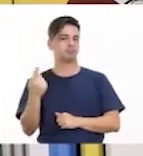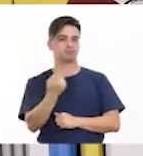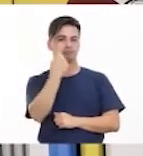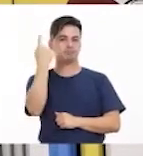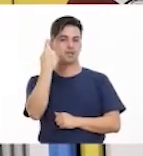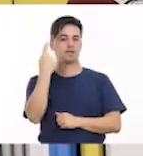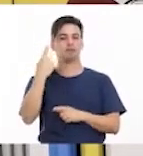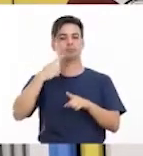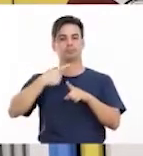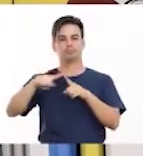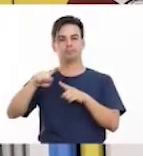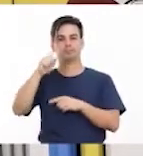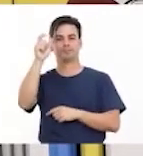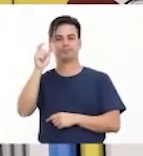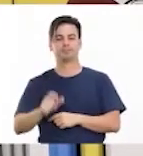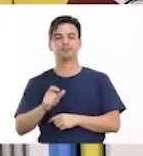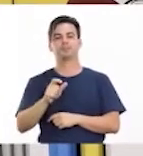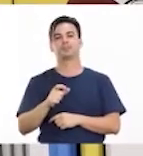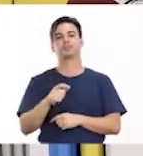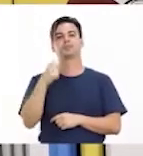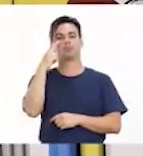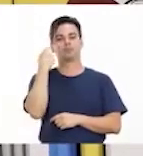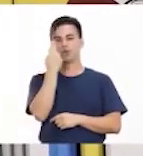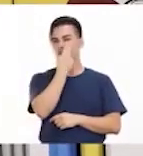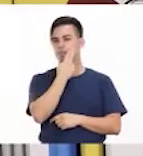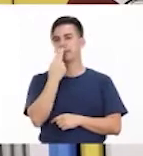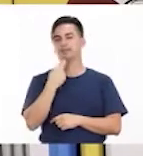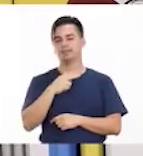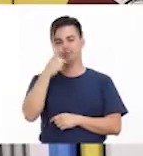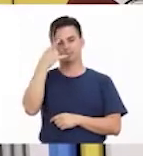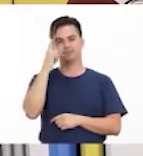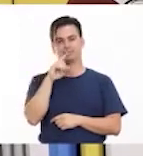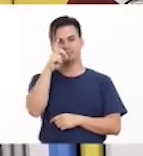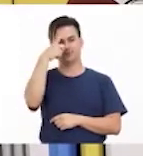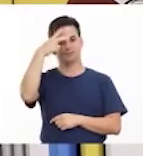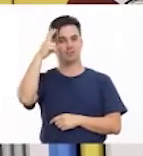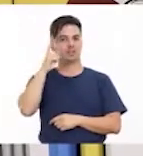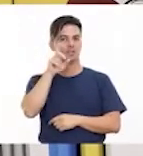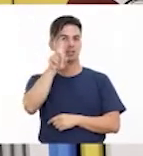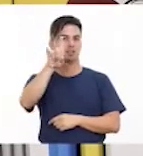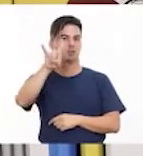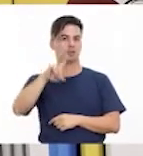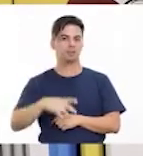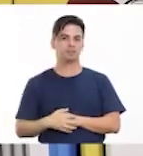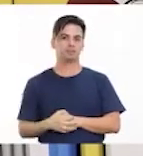XIX y José Martí en la segunda mitad del siglo XIX.